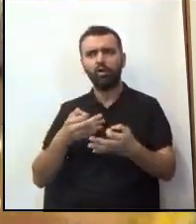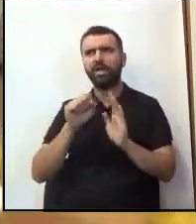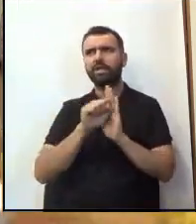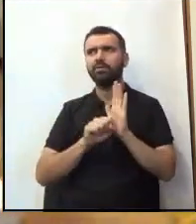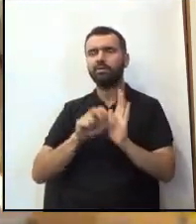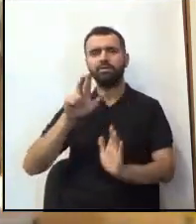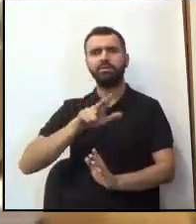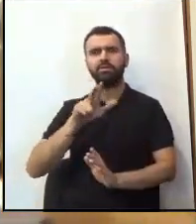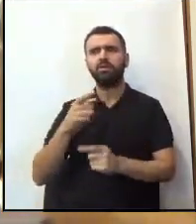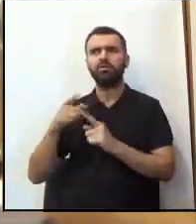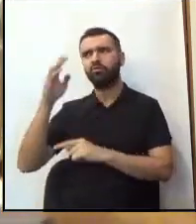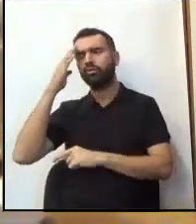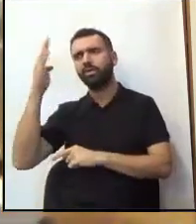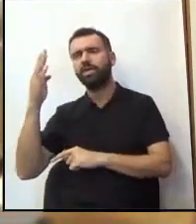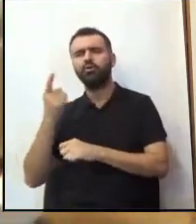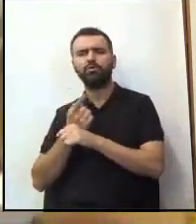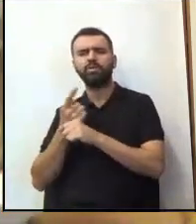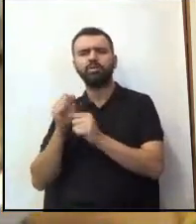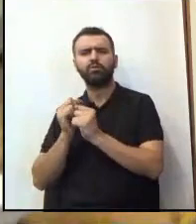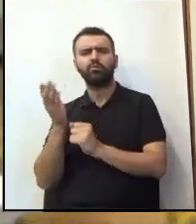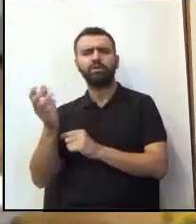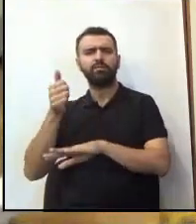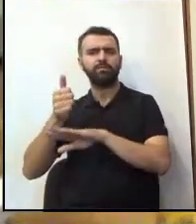en forma muy somera, lo conversé con usted, alcaldesa.